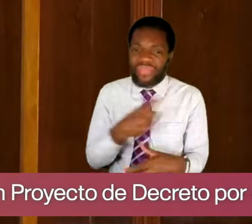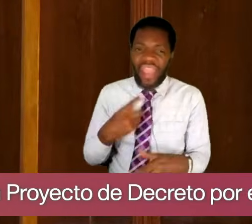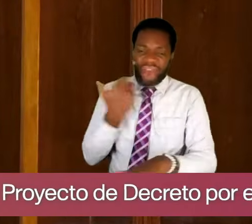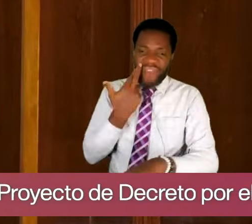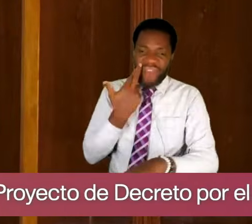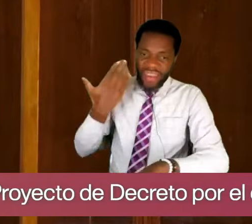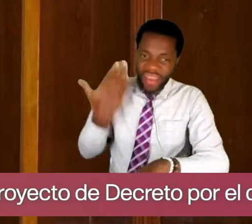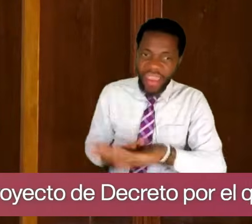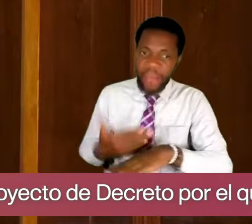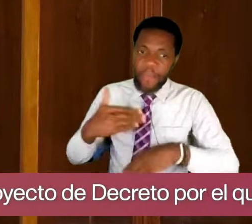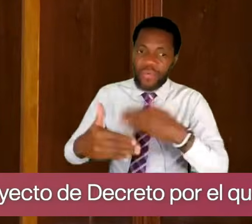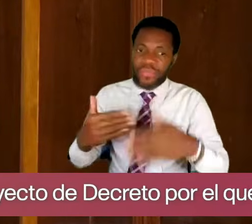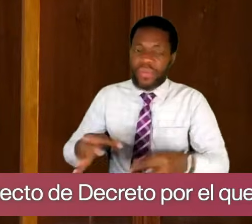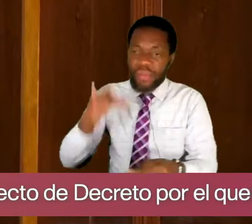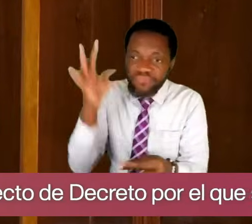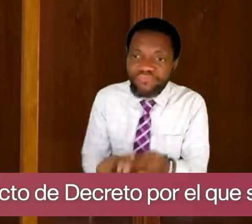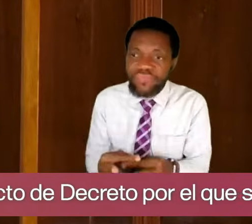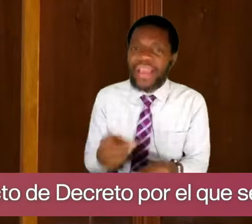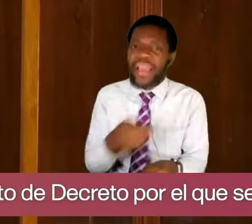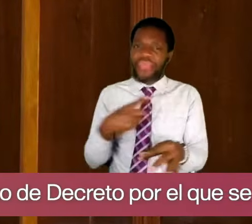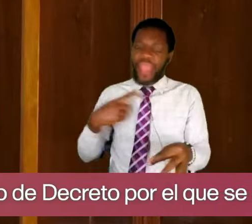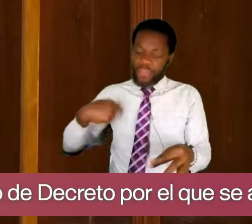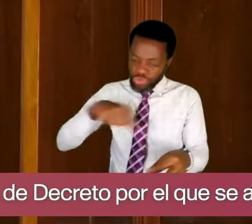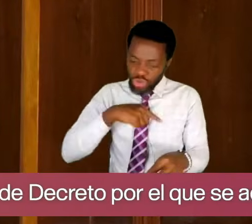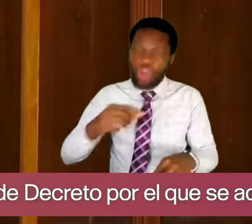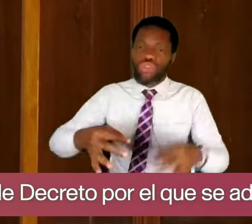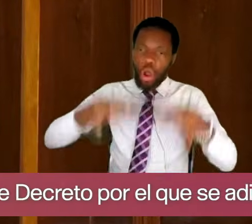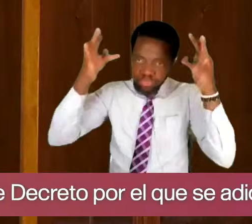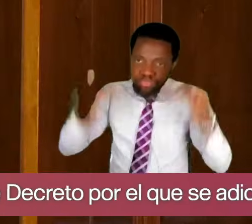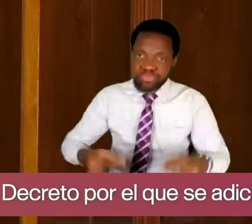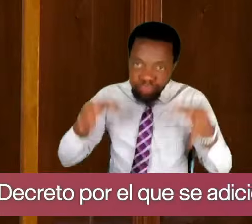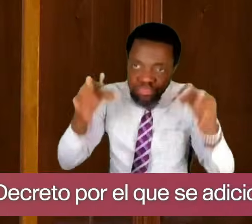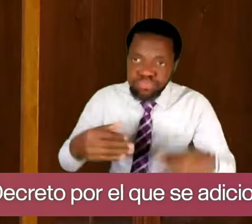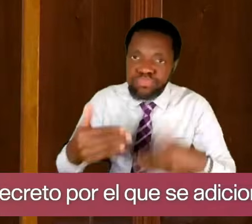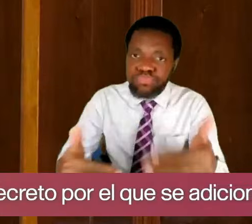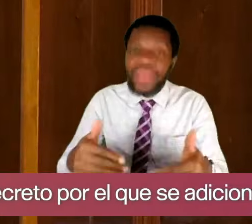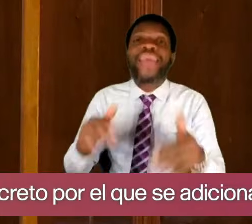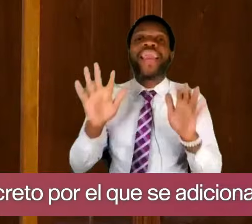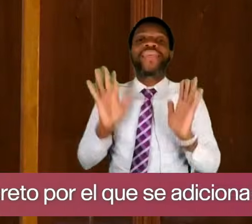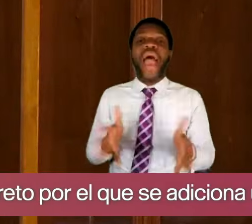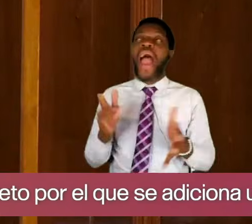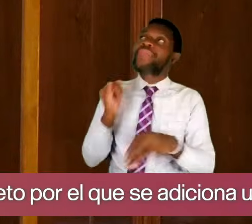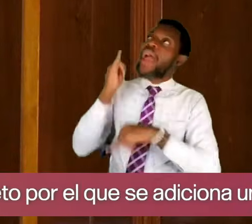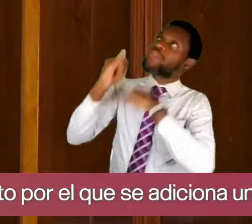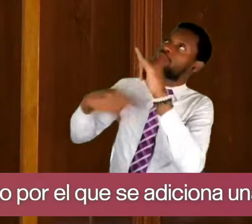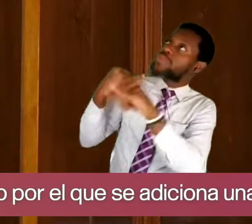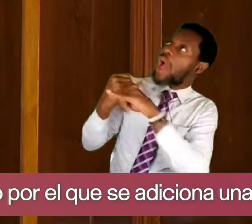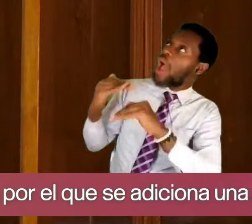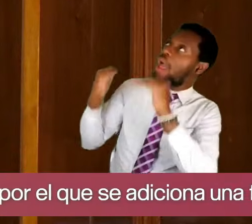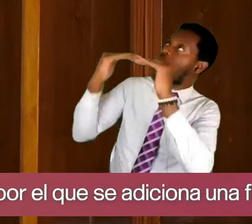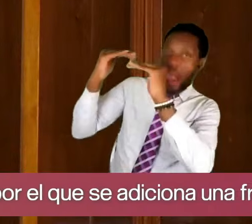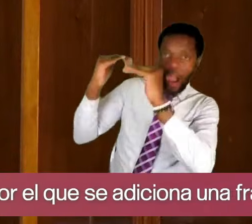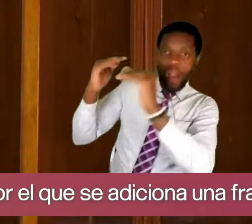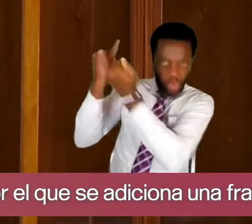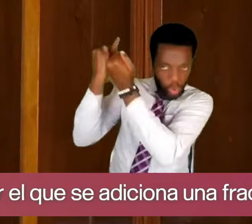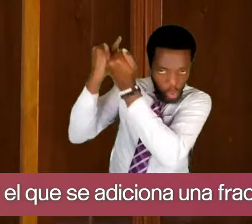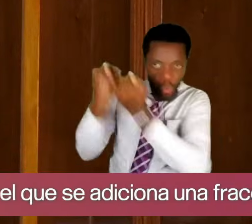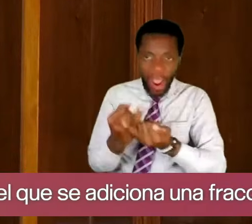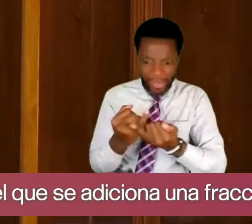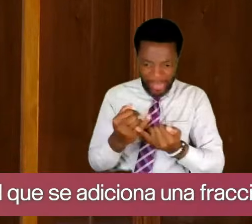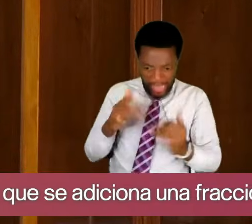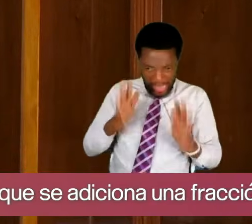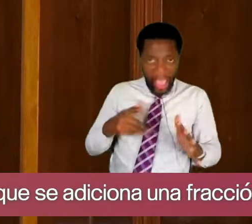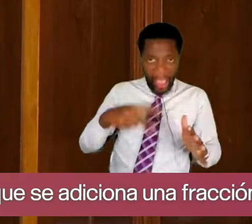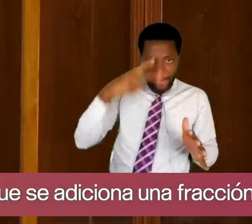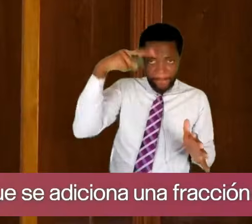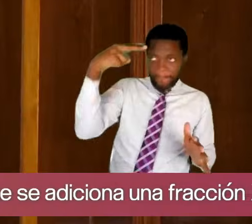su cumplimiento, exige estar a la altura de los estándares internacionales que México ha aceptado y